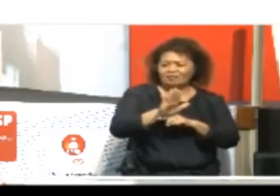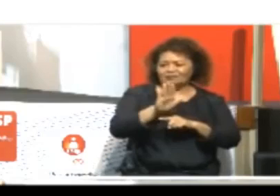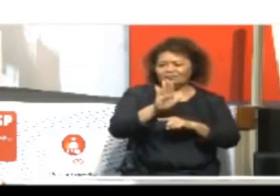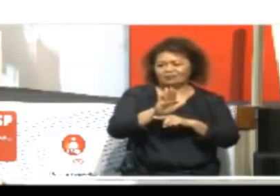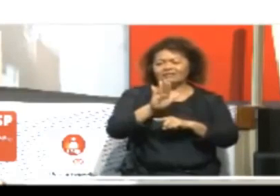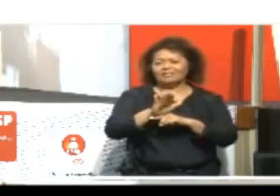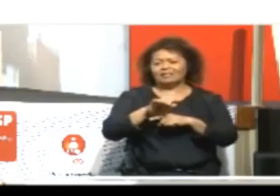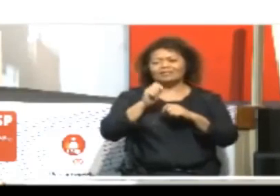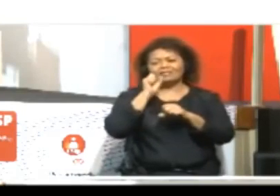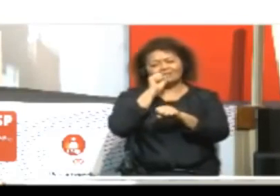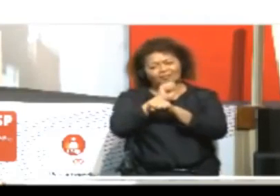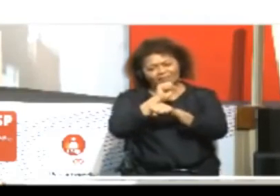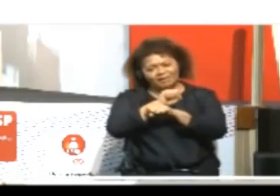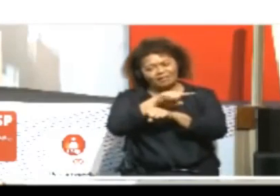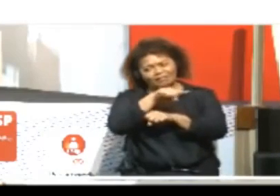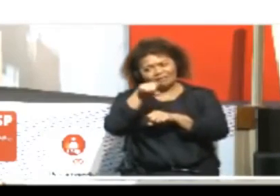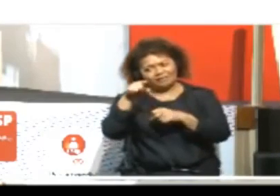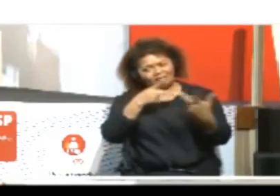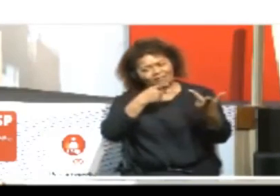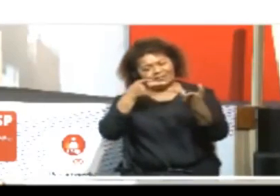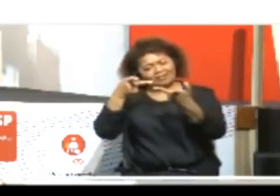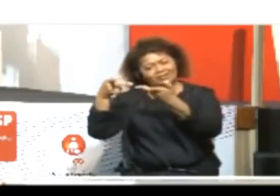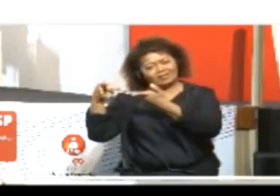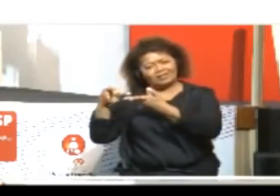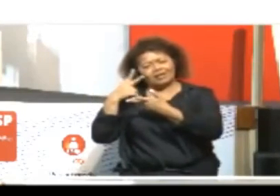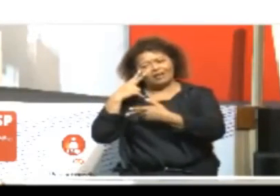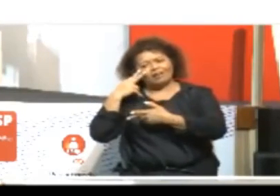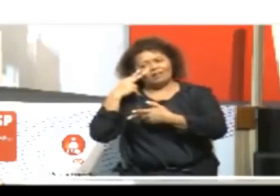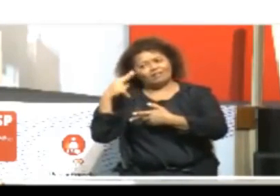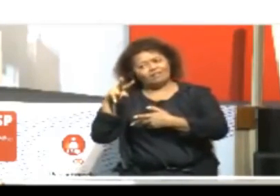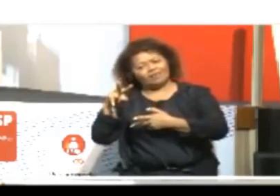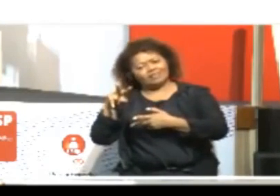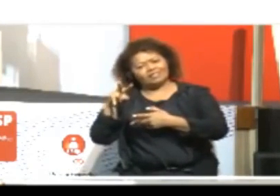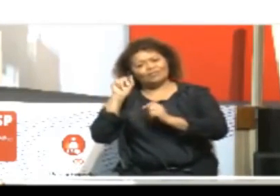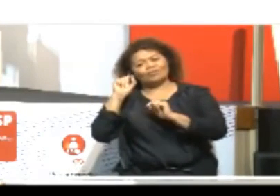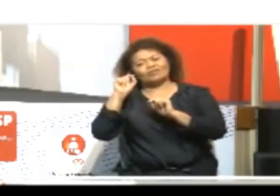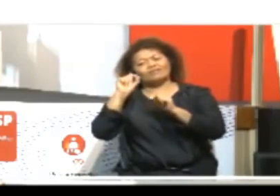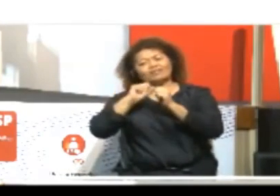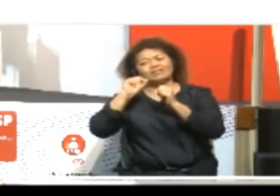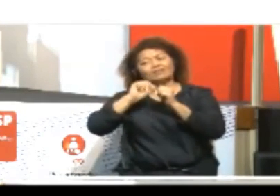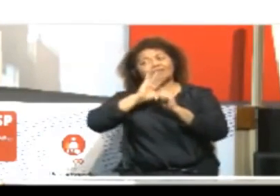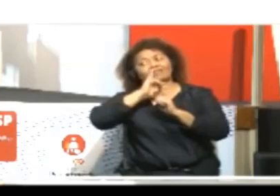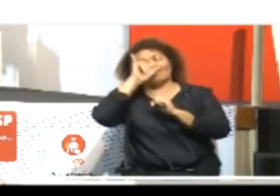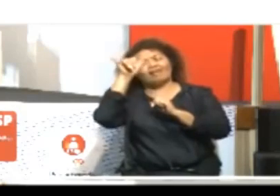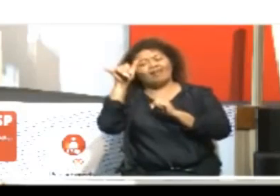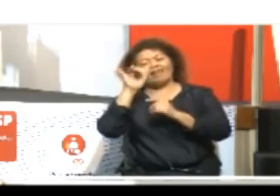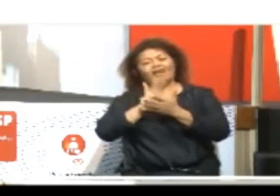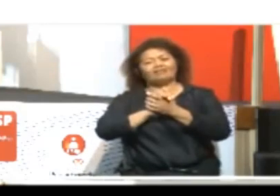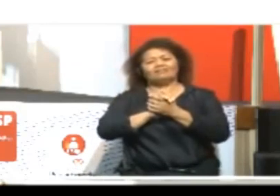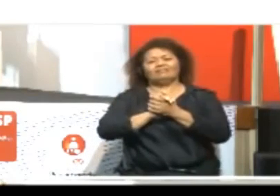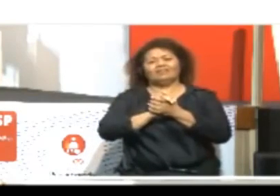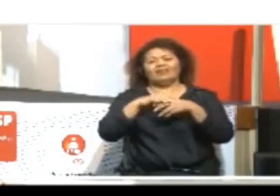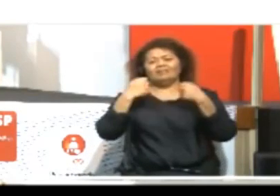algo de lo que hacemos allá, ya que somos el programa número uno en administración pública y gerencia